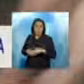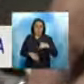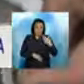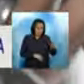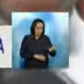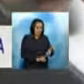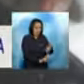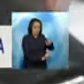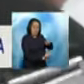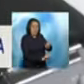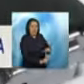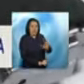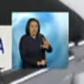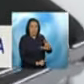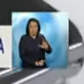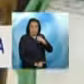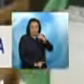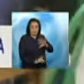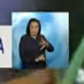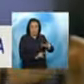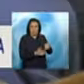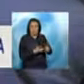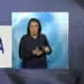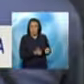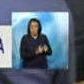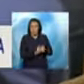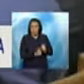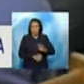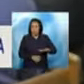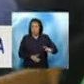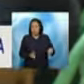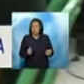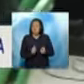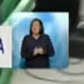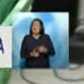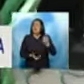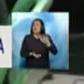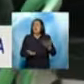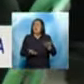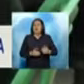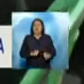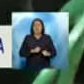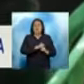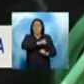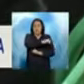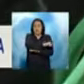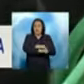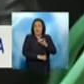encañonado y robado a tres mujeres que iban con sus pequeños por el puente Atocongo en San Juan de Miraflores.